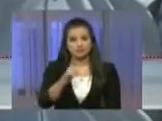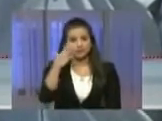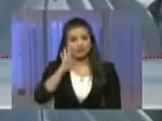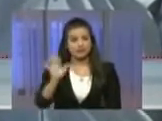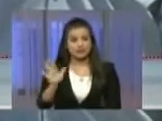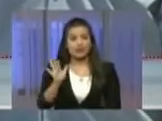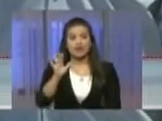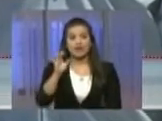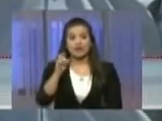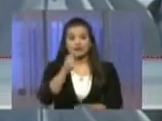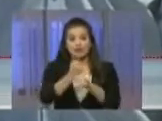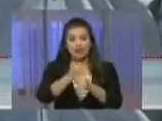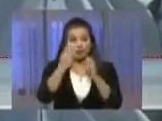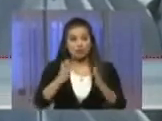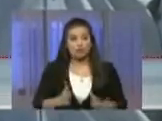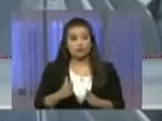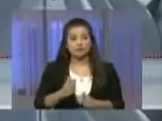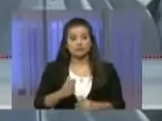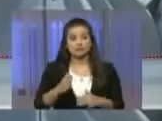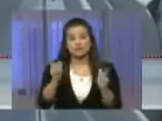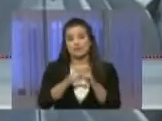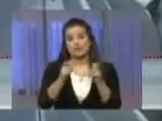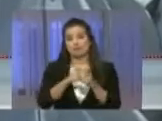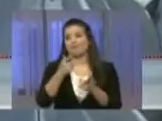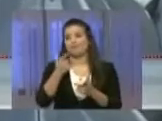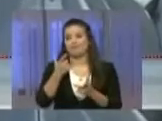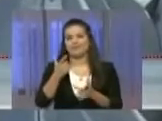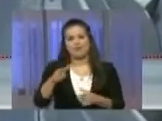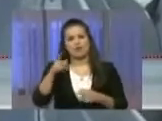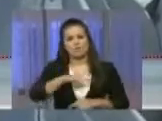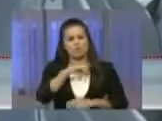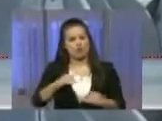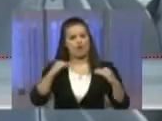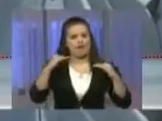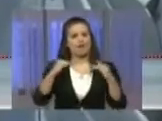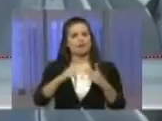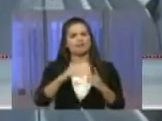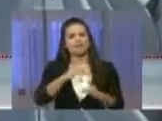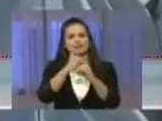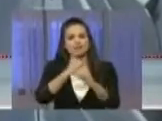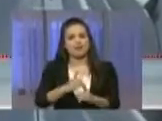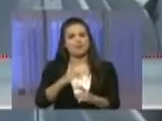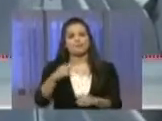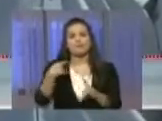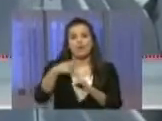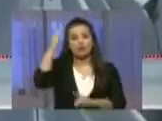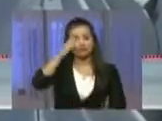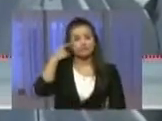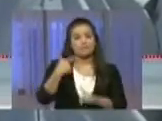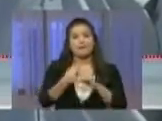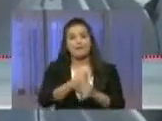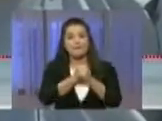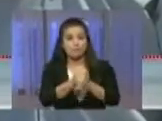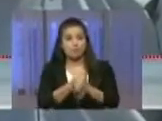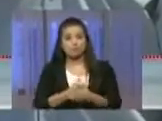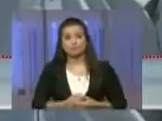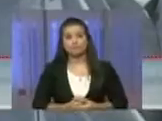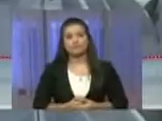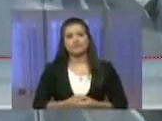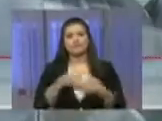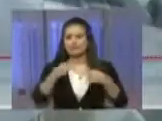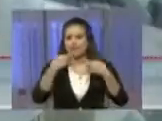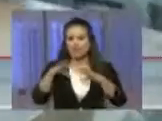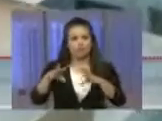trabajadores con su moral con su dignidad con su conciencia con su amor tomaron la